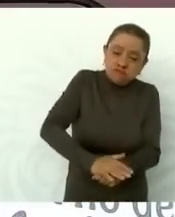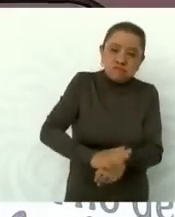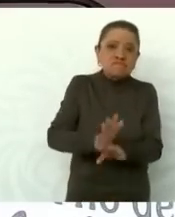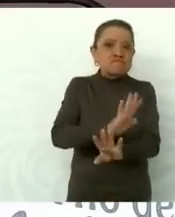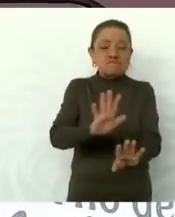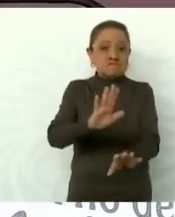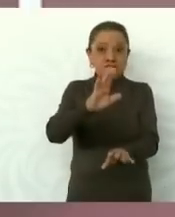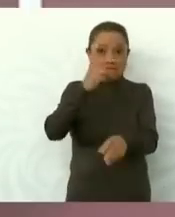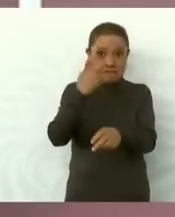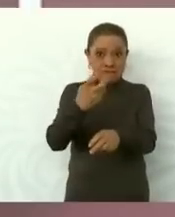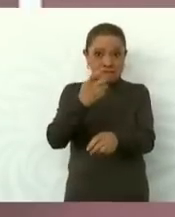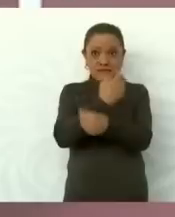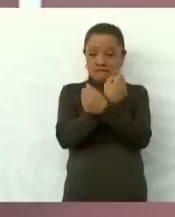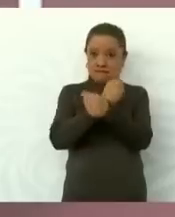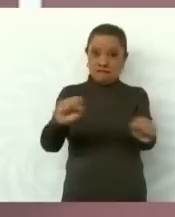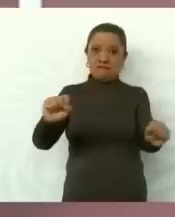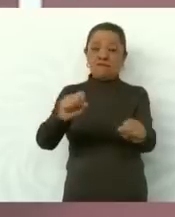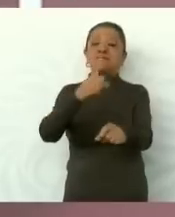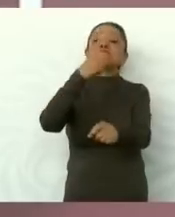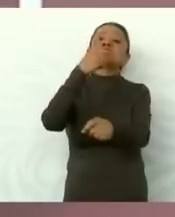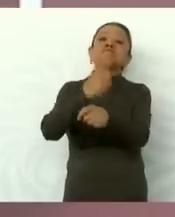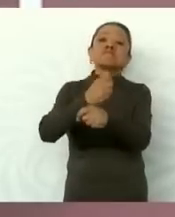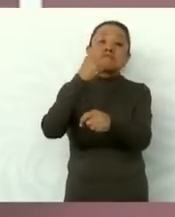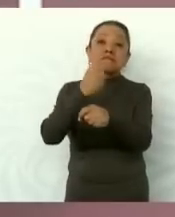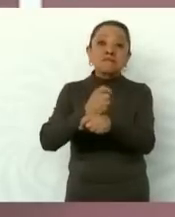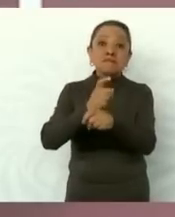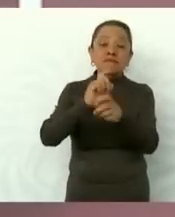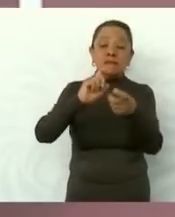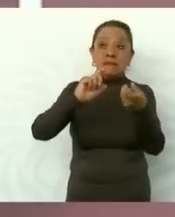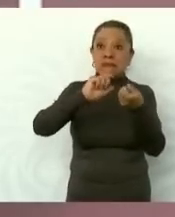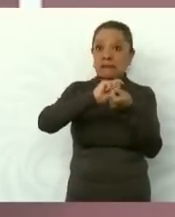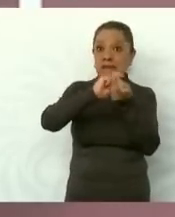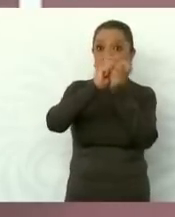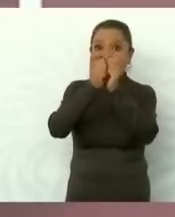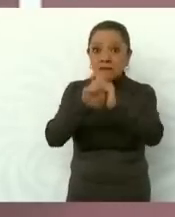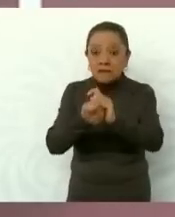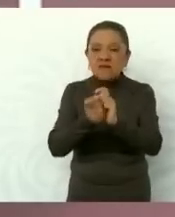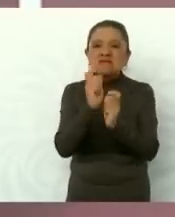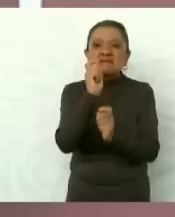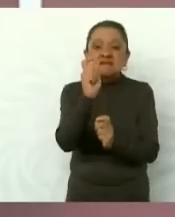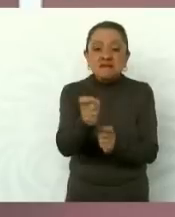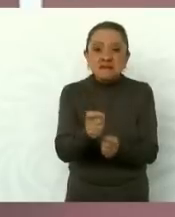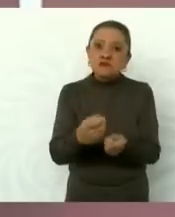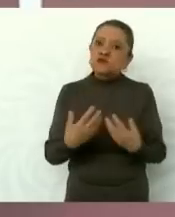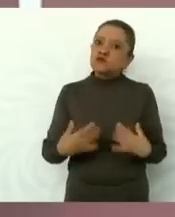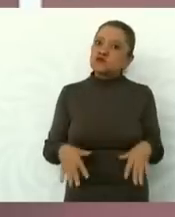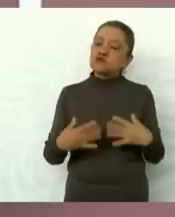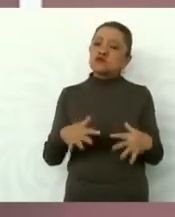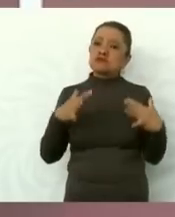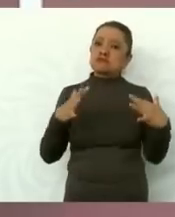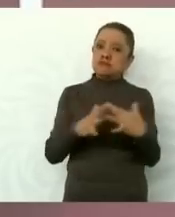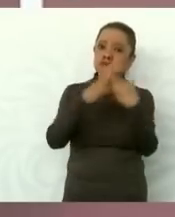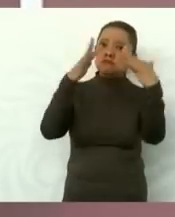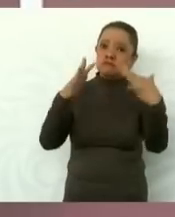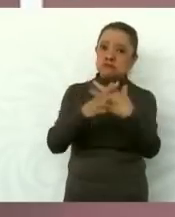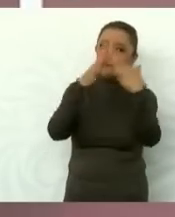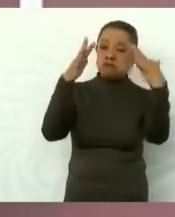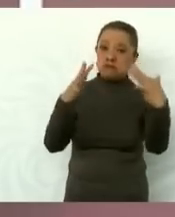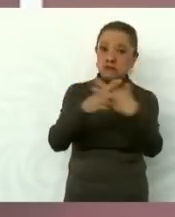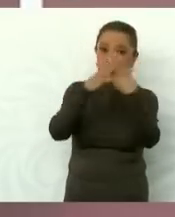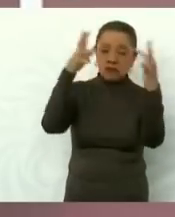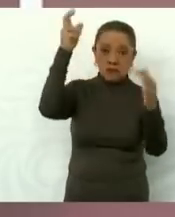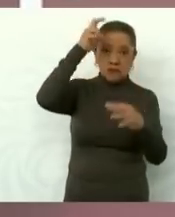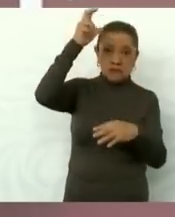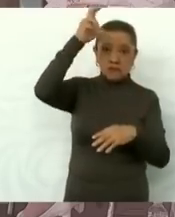primera transformación representó guerra. Fíjense, el cura Hidalgo